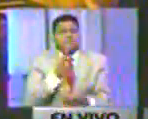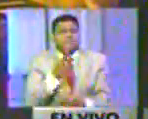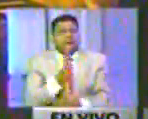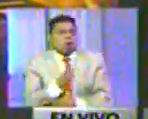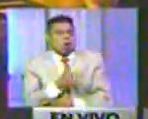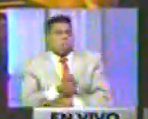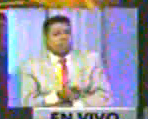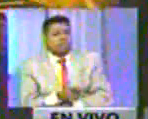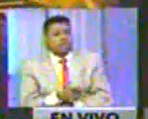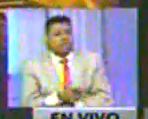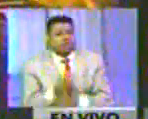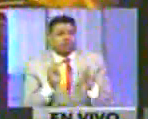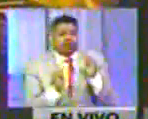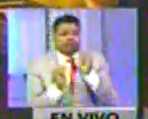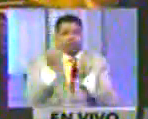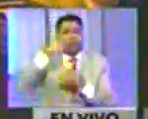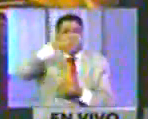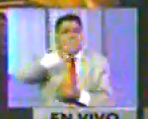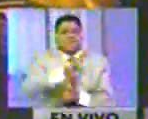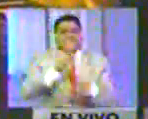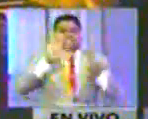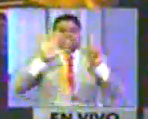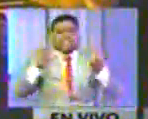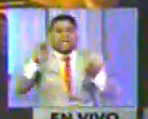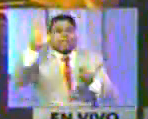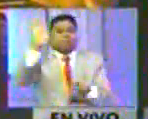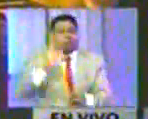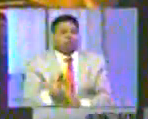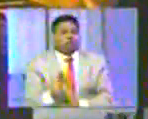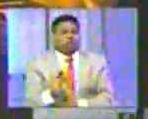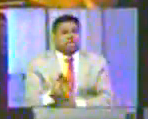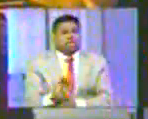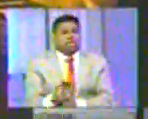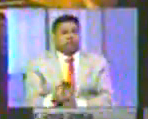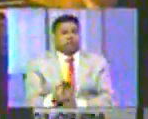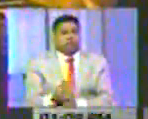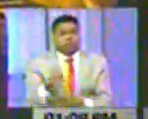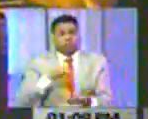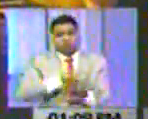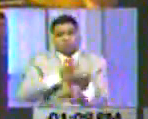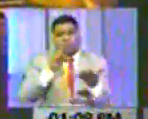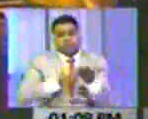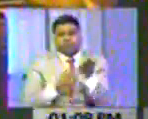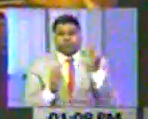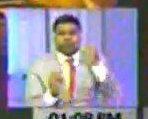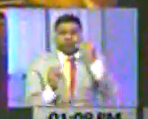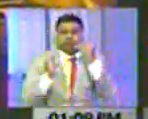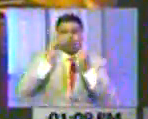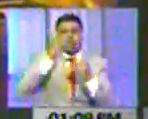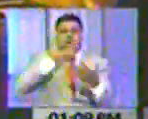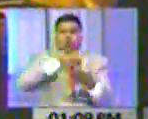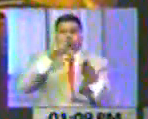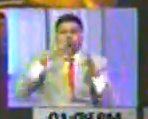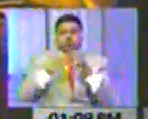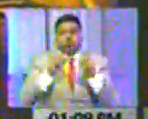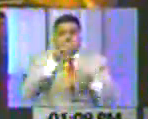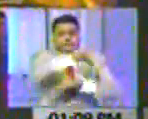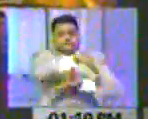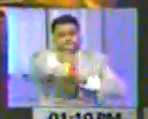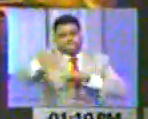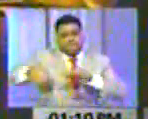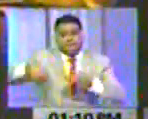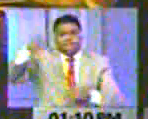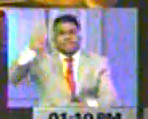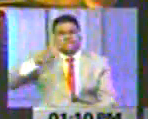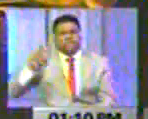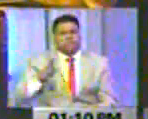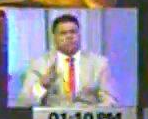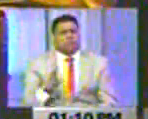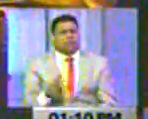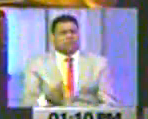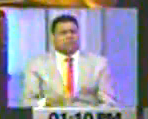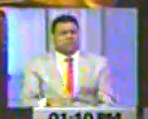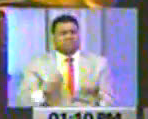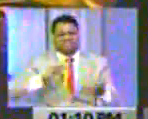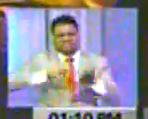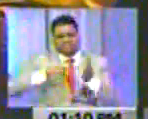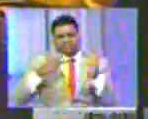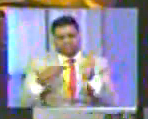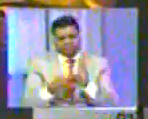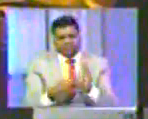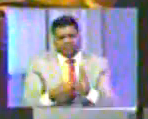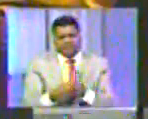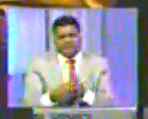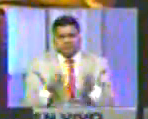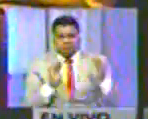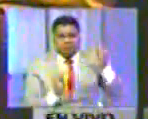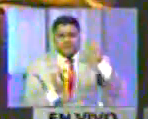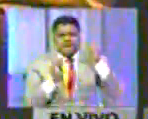al alza de 26% en comparación con el resto del país. Es decir, al